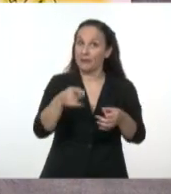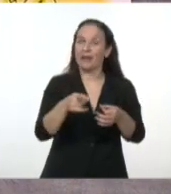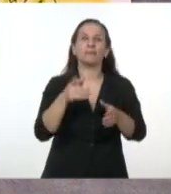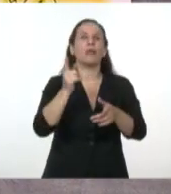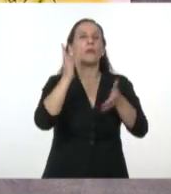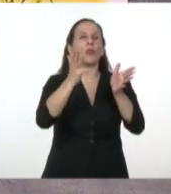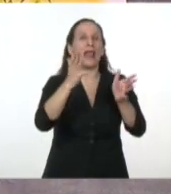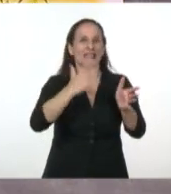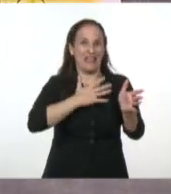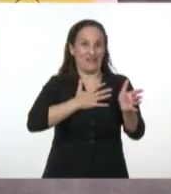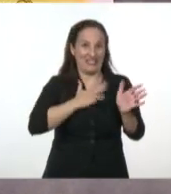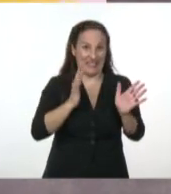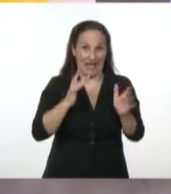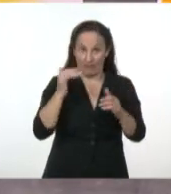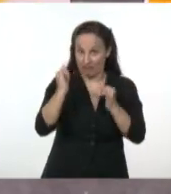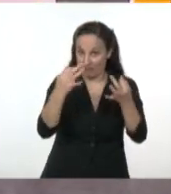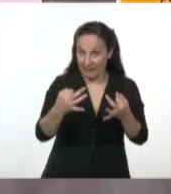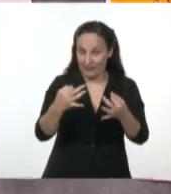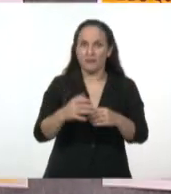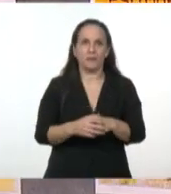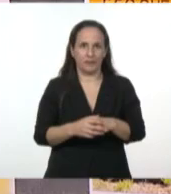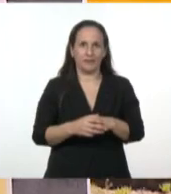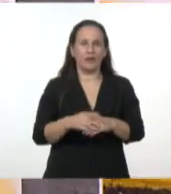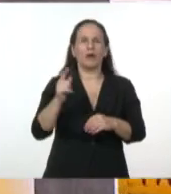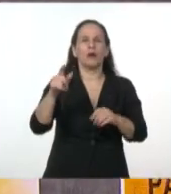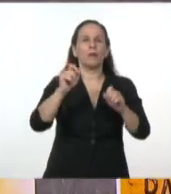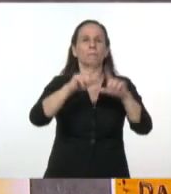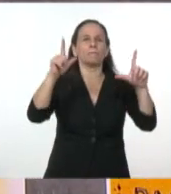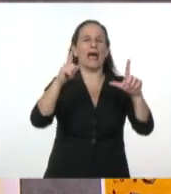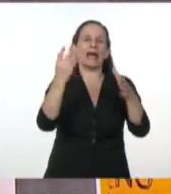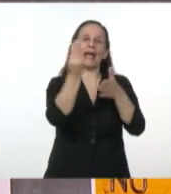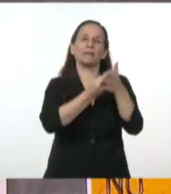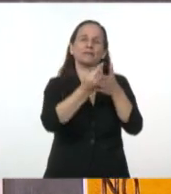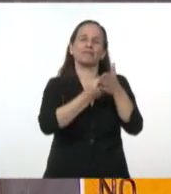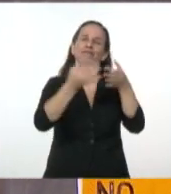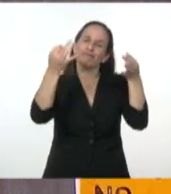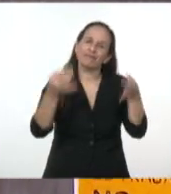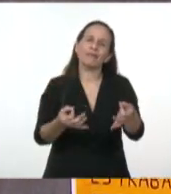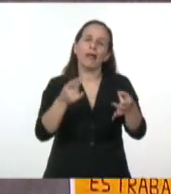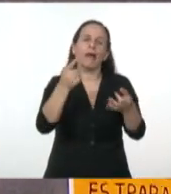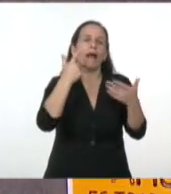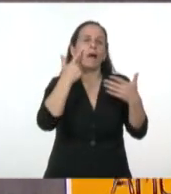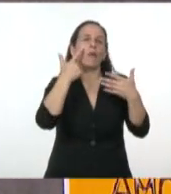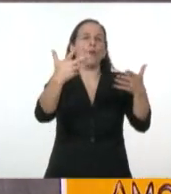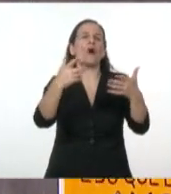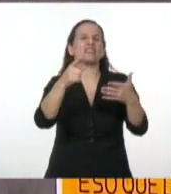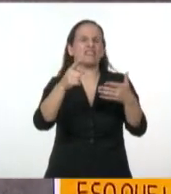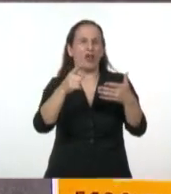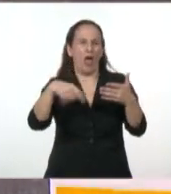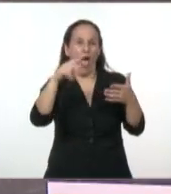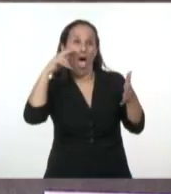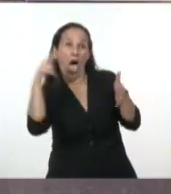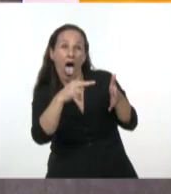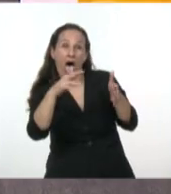física. Dale. La tenemos acá, yo traje una imagen ilustrativa, que en realidad la idea no es mostrar imágenes directas, sino que